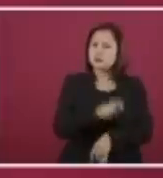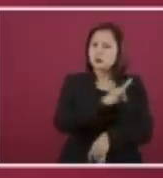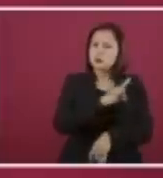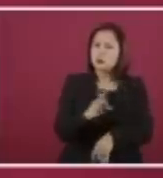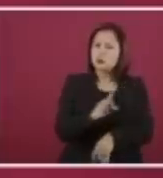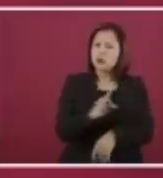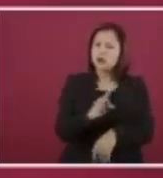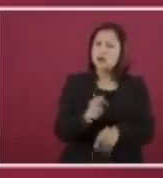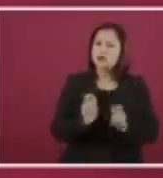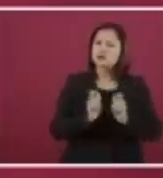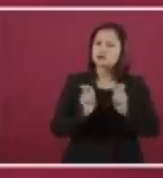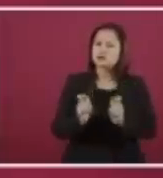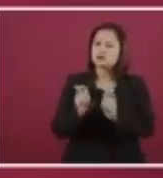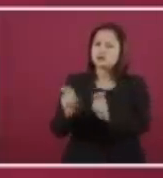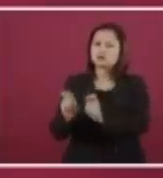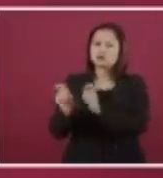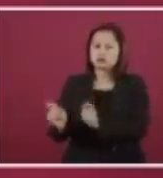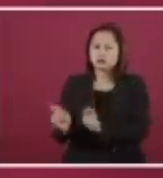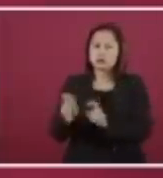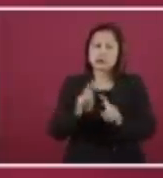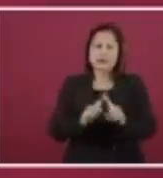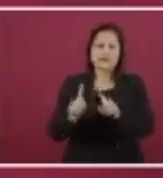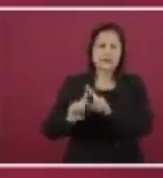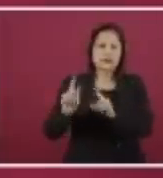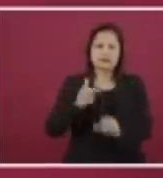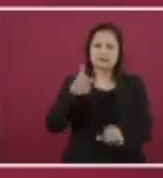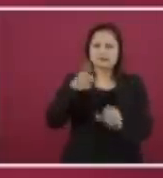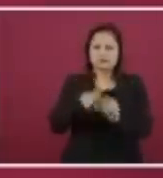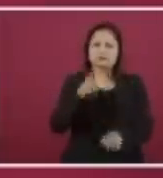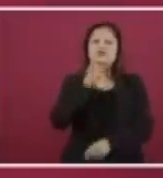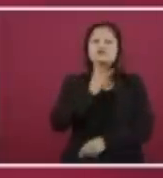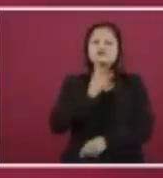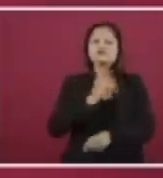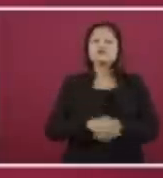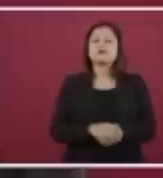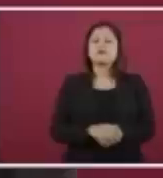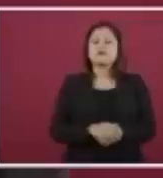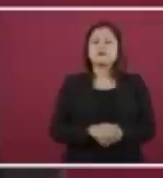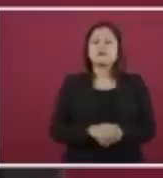y hay empresas particulares que tienen